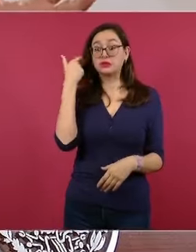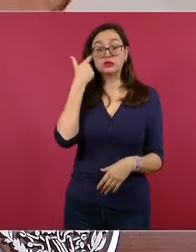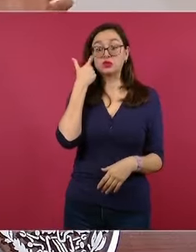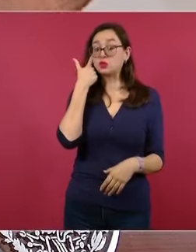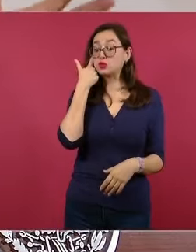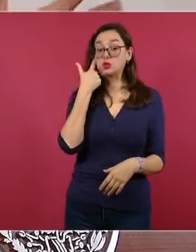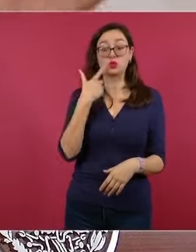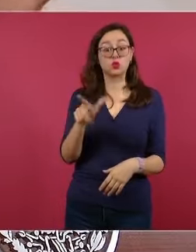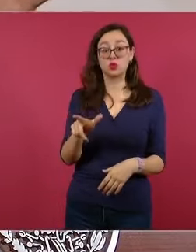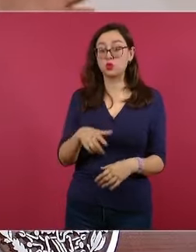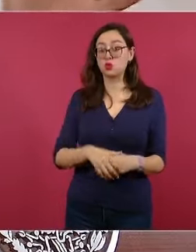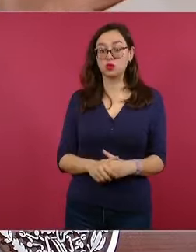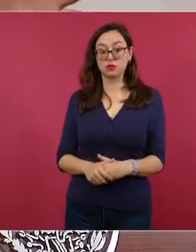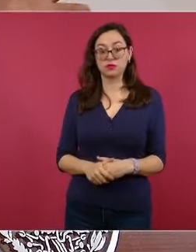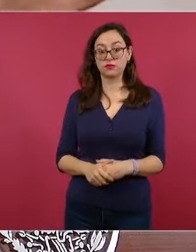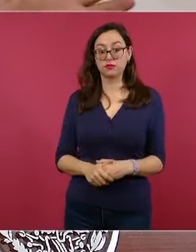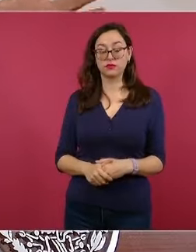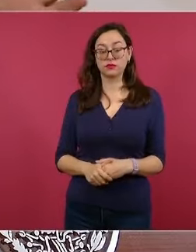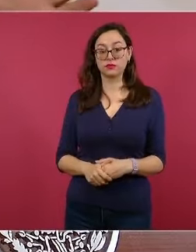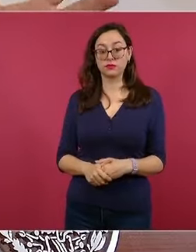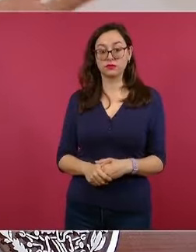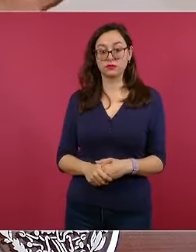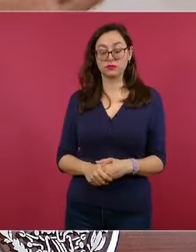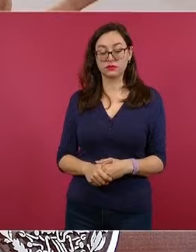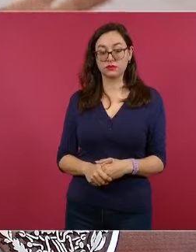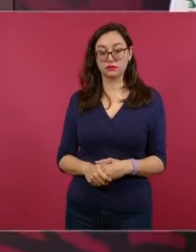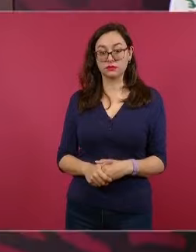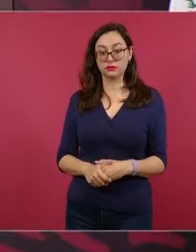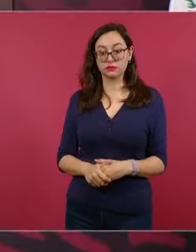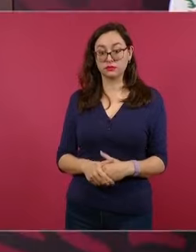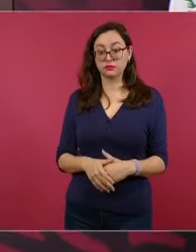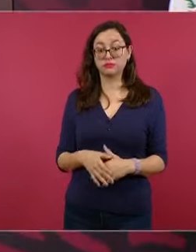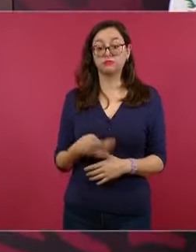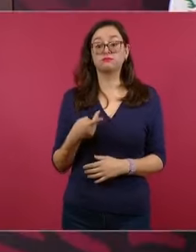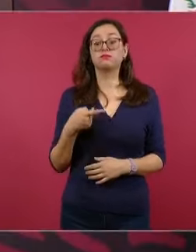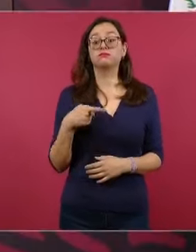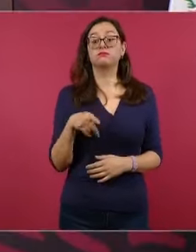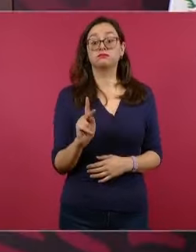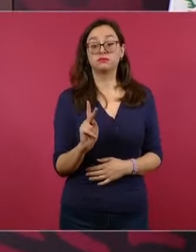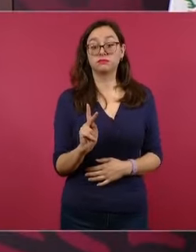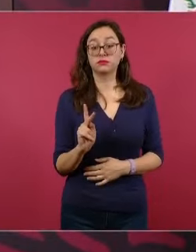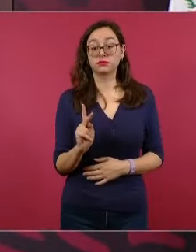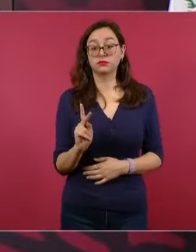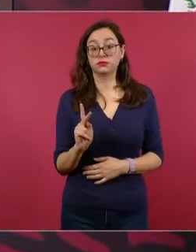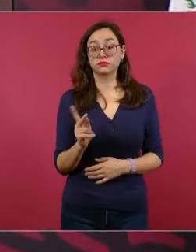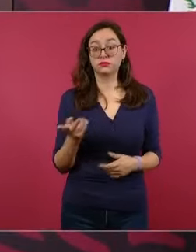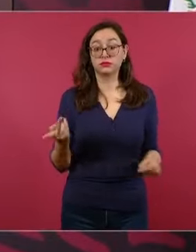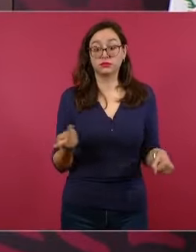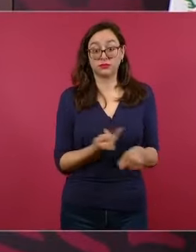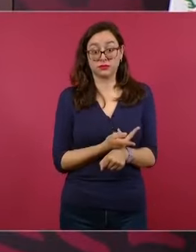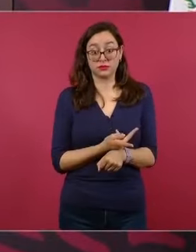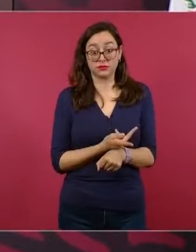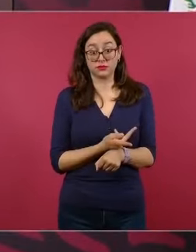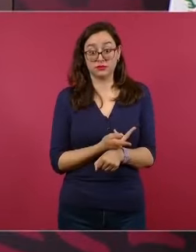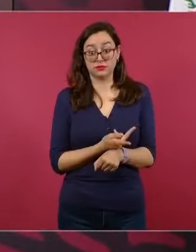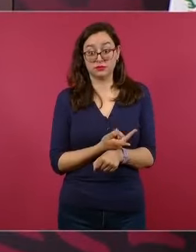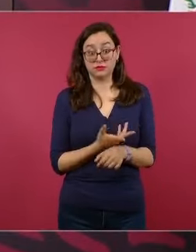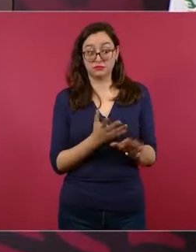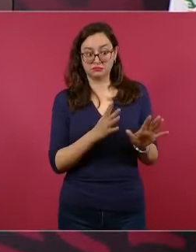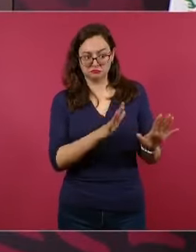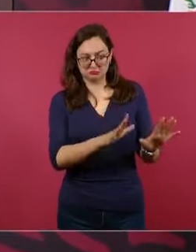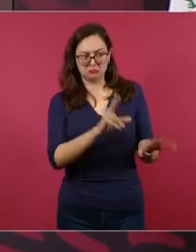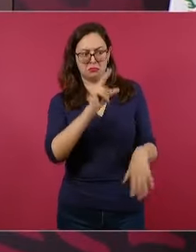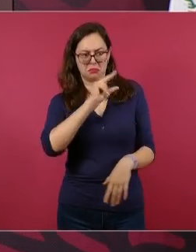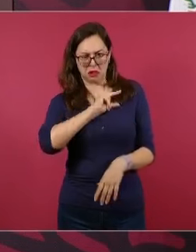pero sin afixar la iniciativa de los particulares el estado